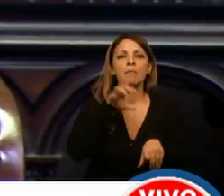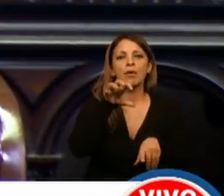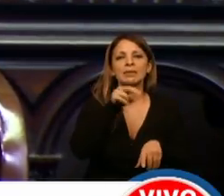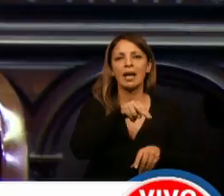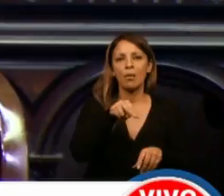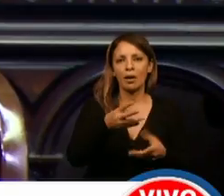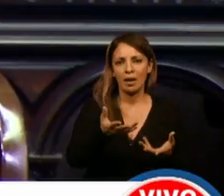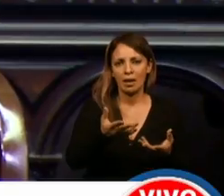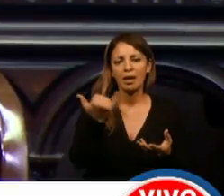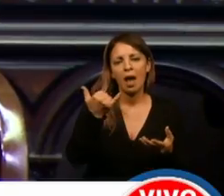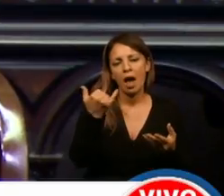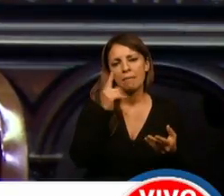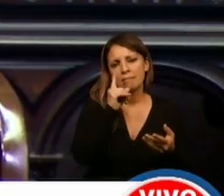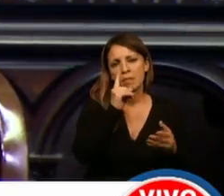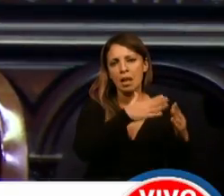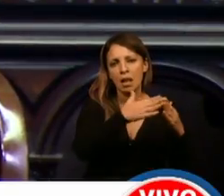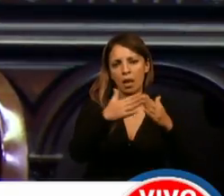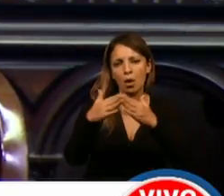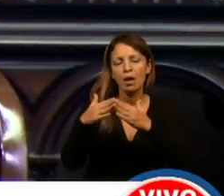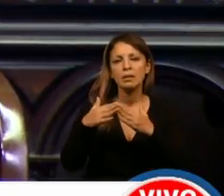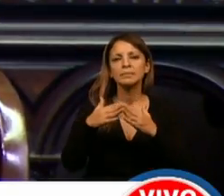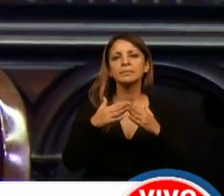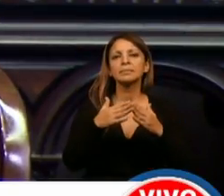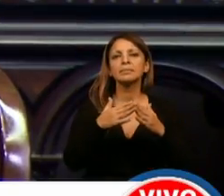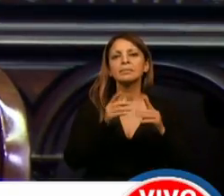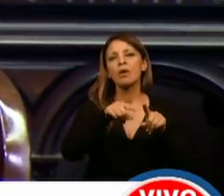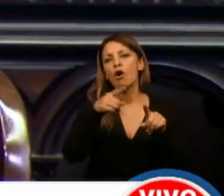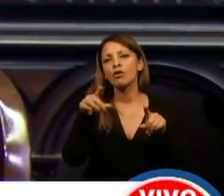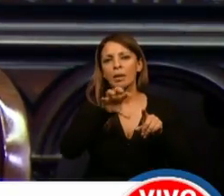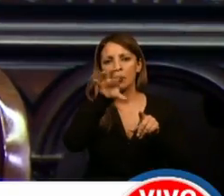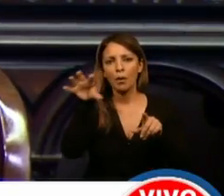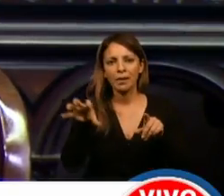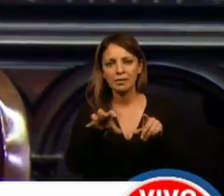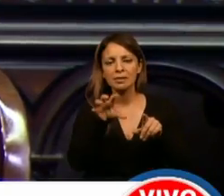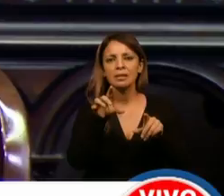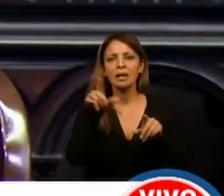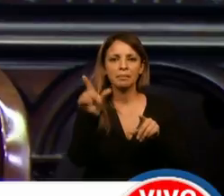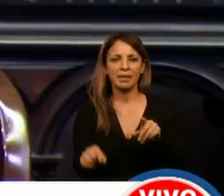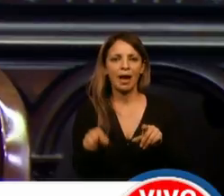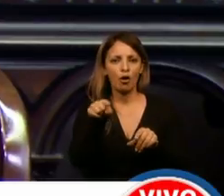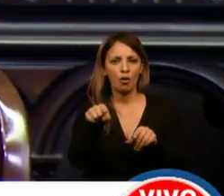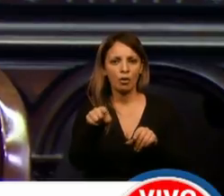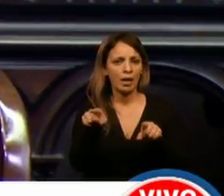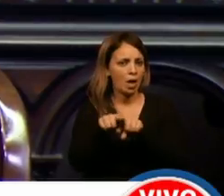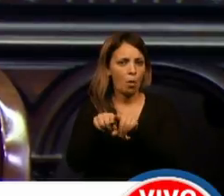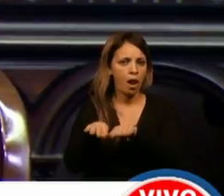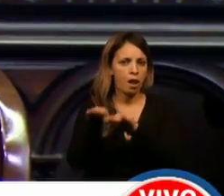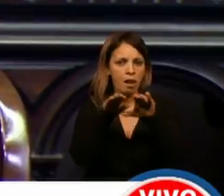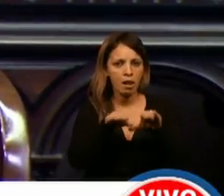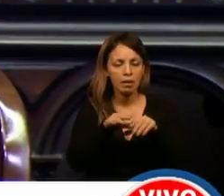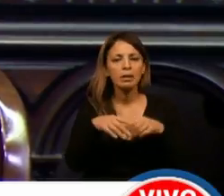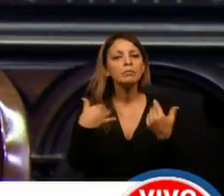neuquén en miles de hogares y también en el resto de las provincias patagónicas por esa razón yo voy a